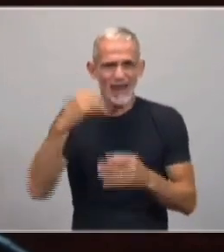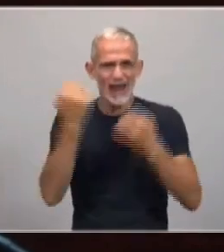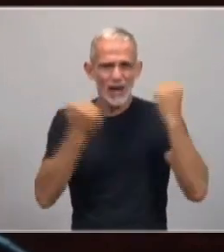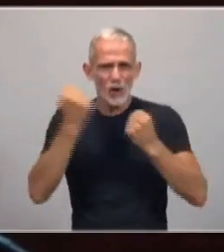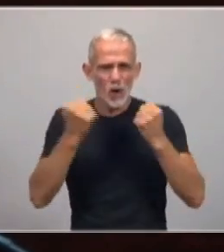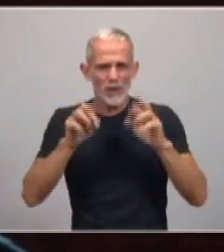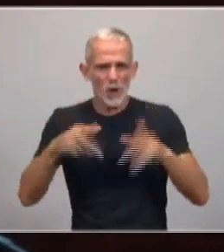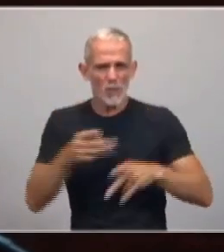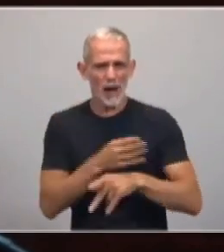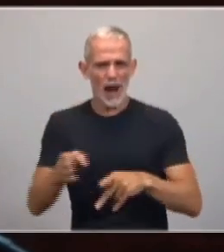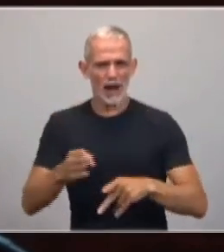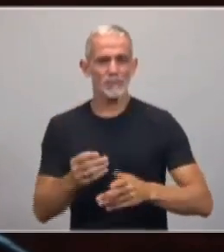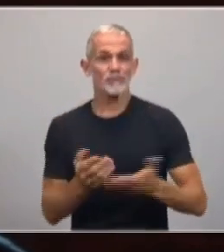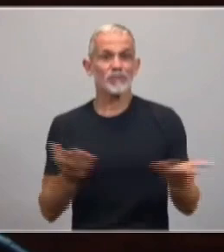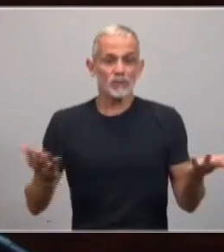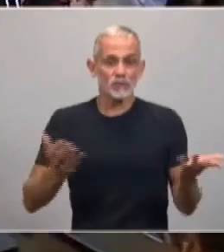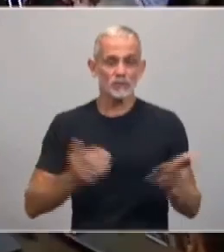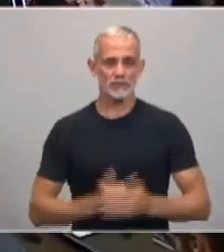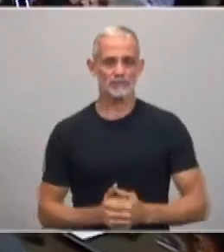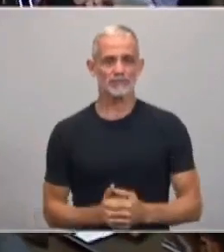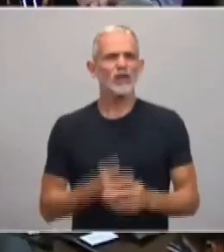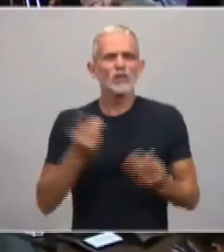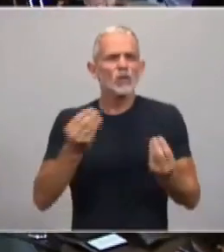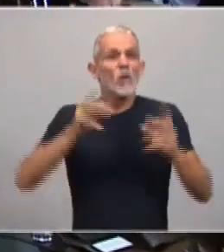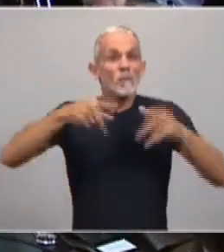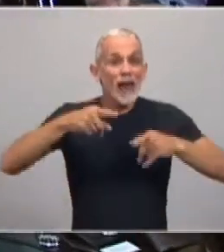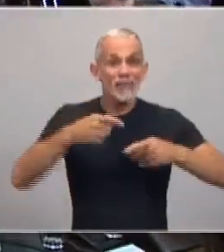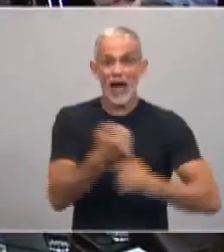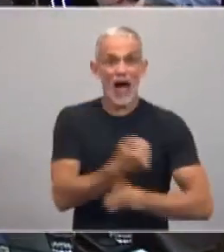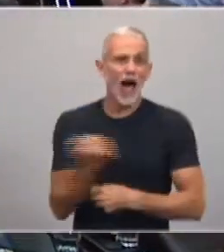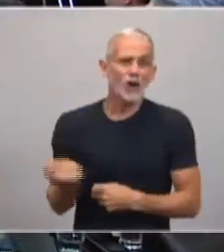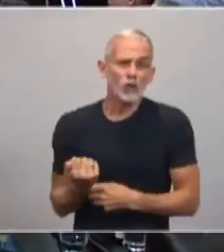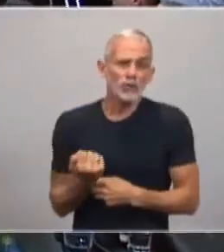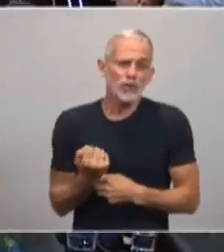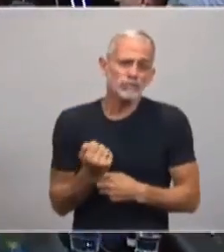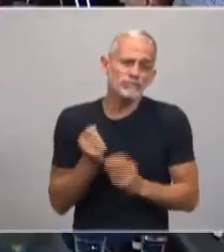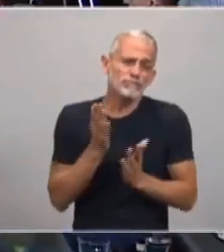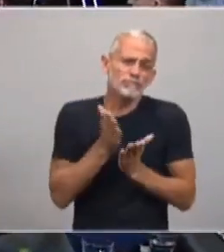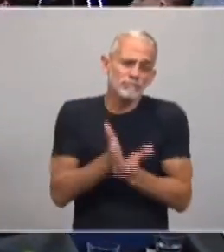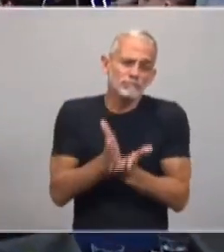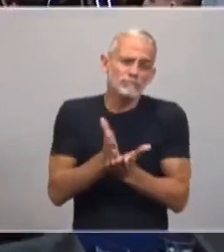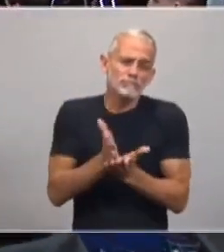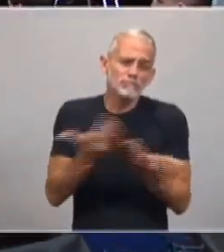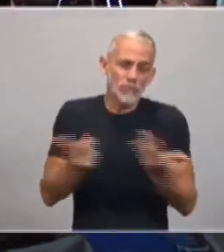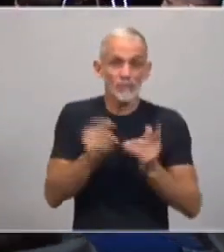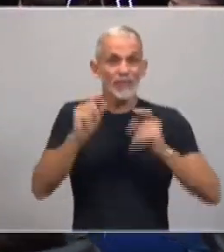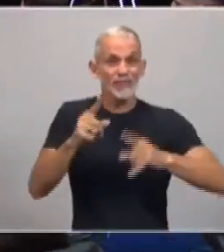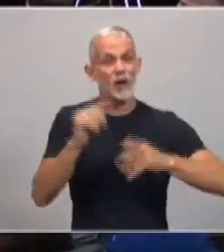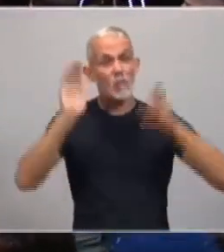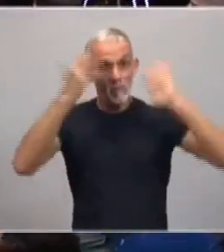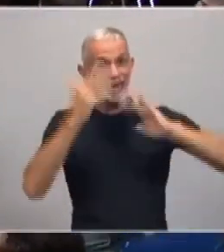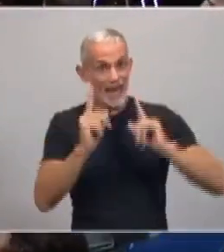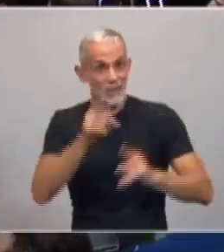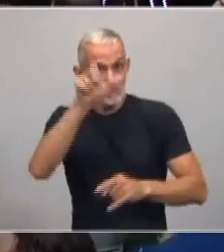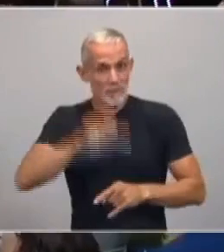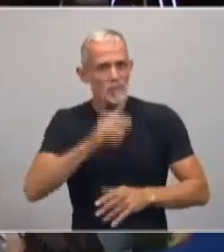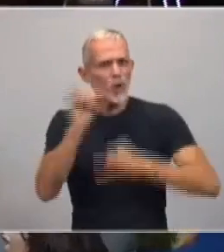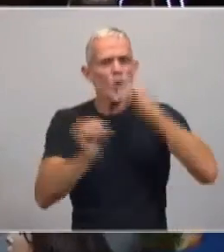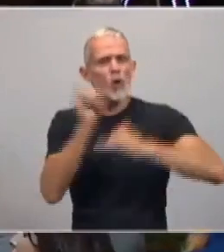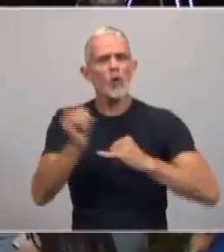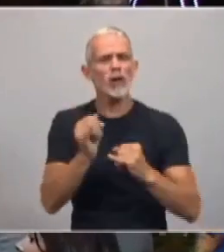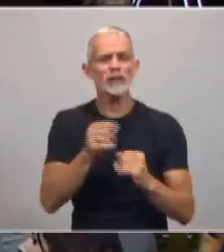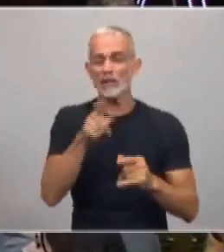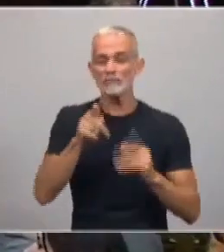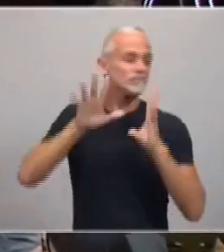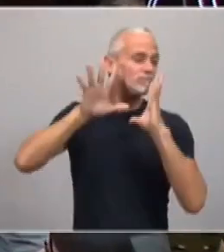es ni nuevo ni original. Se trata de un plan de ajuste ortodoxo que, según sostuvo Milei, él siempre